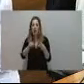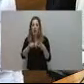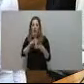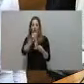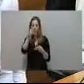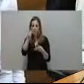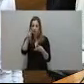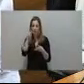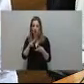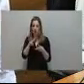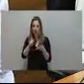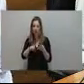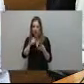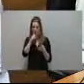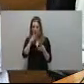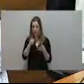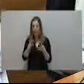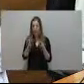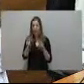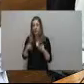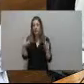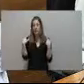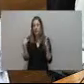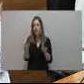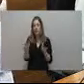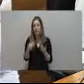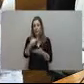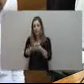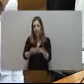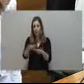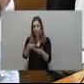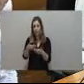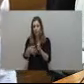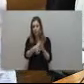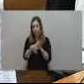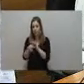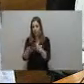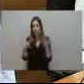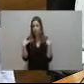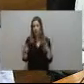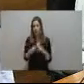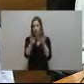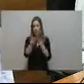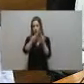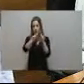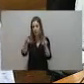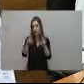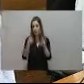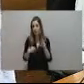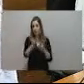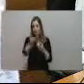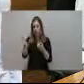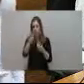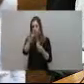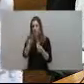británico o el Gobierno belga. La red de ciudades responsables emprendía un proceso de relación de responsabilidad social corporativa con las partes interesadas, y ese